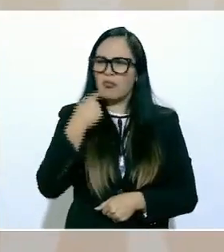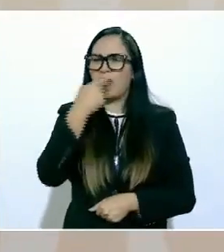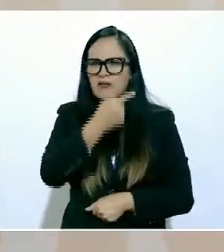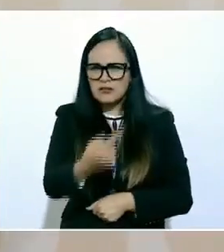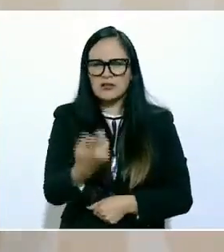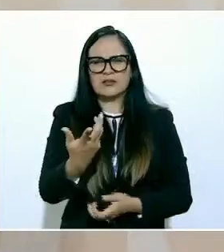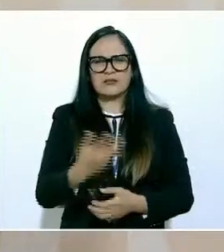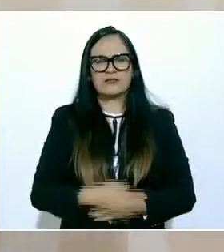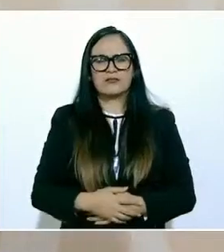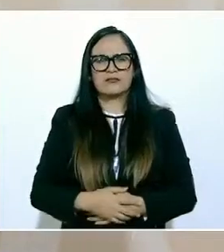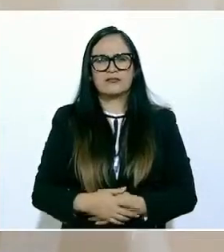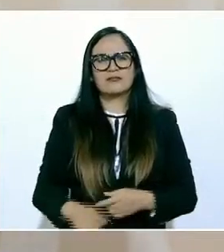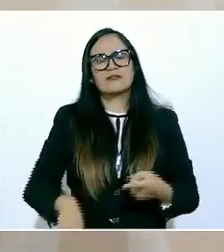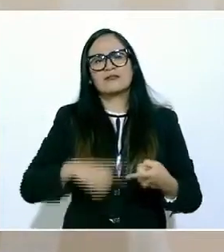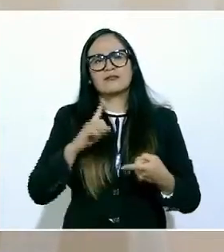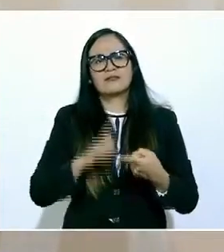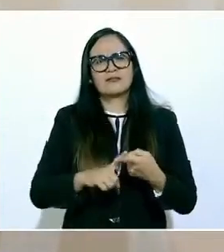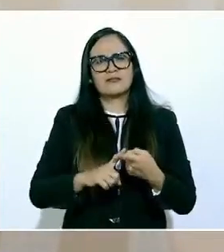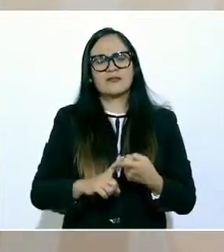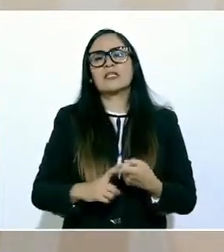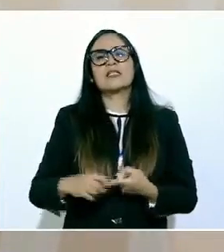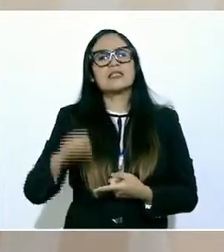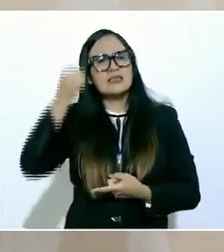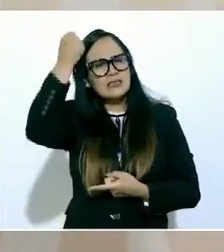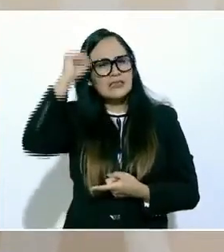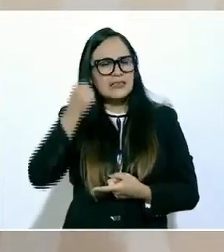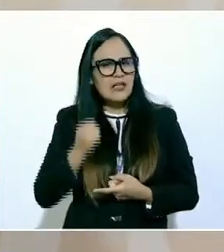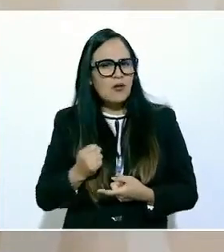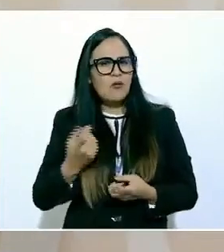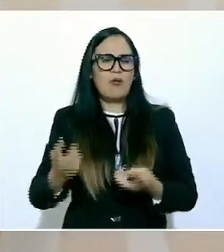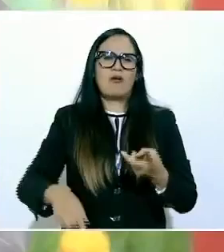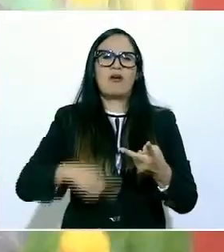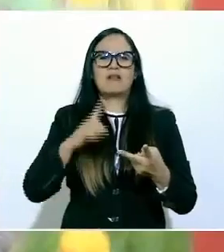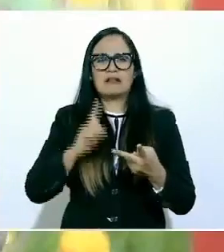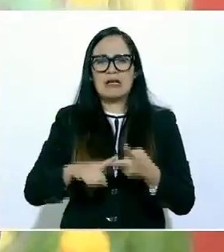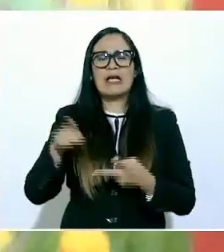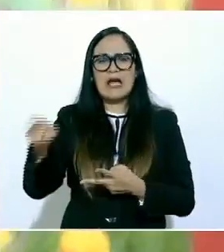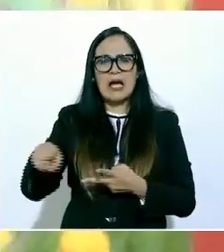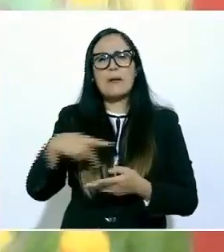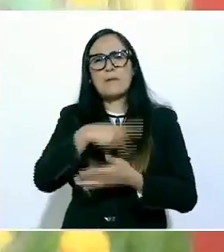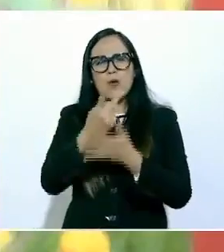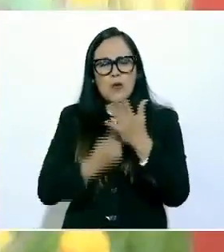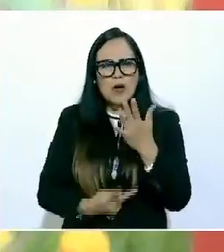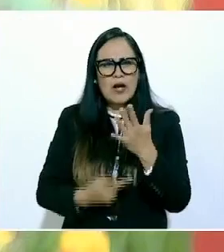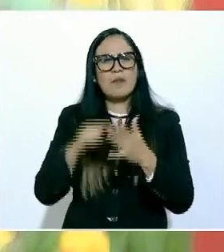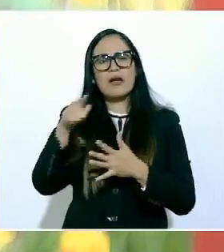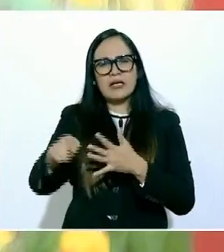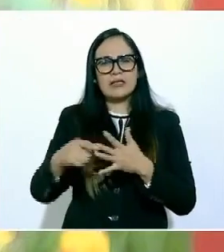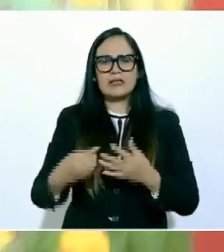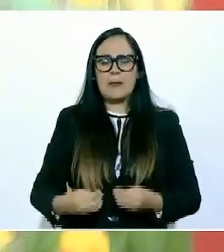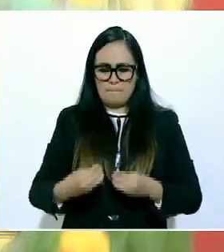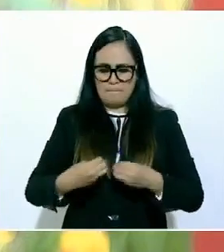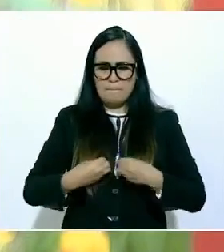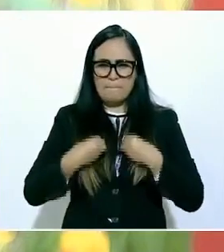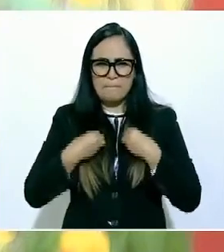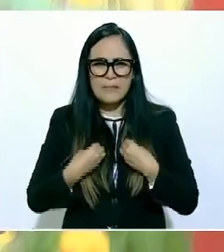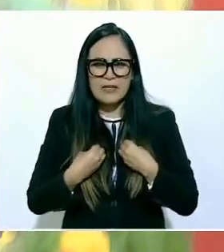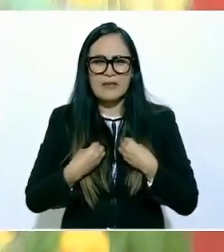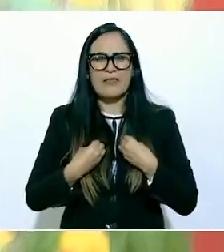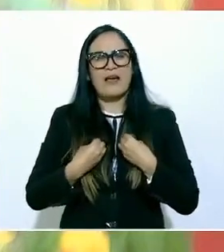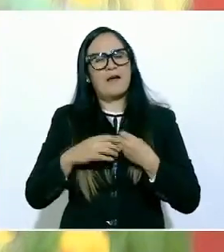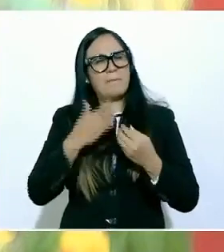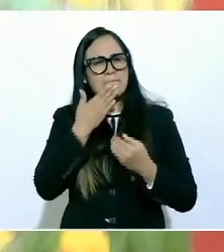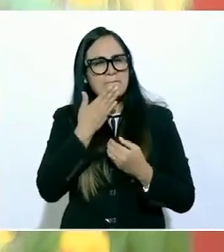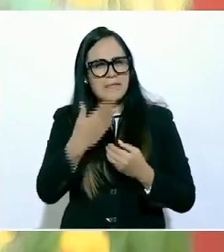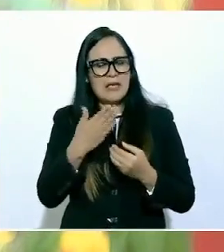en Badiraguato, en Sinaloa, que tenemos el programa Sembrando Vida, y este programa